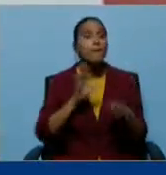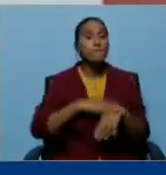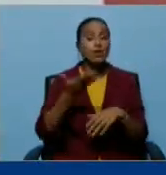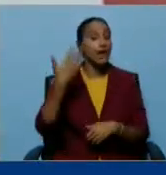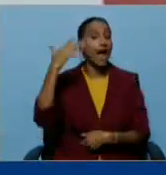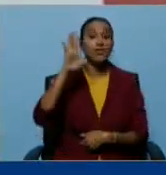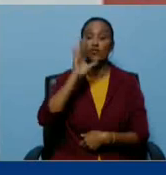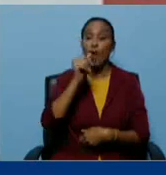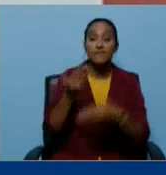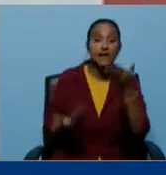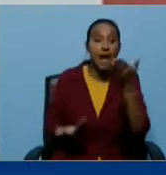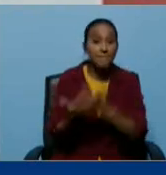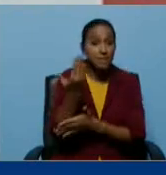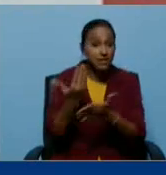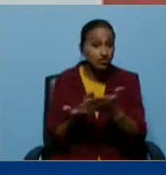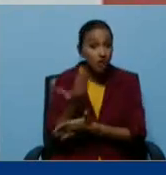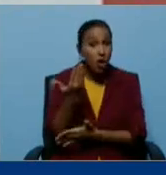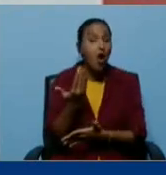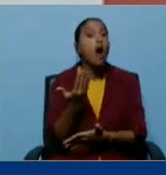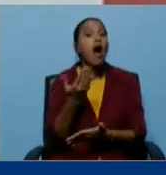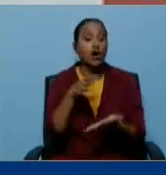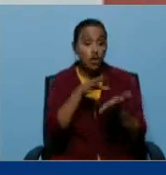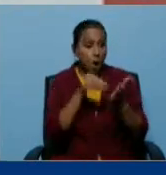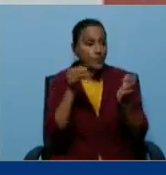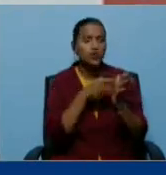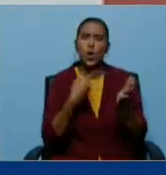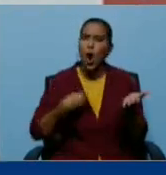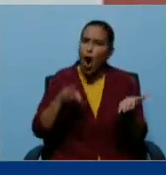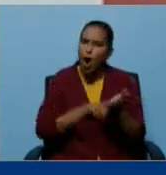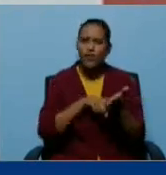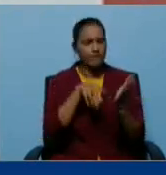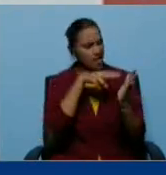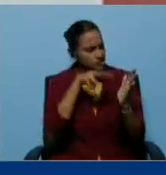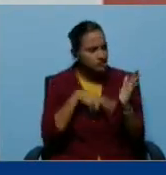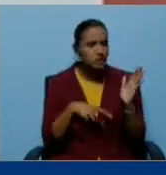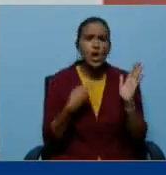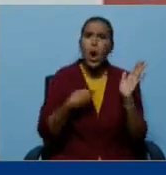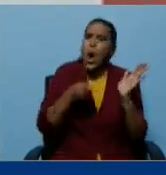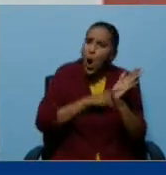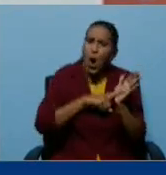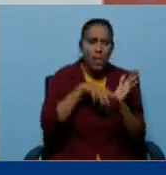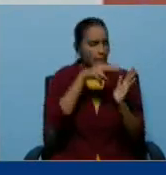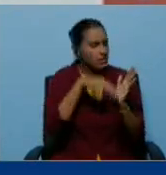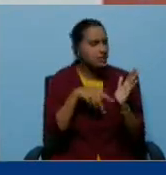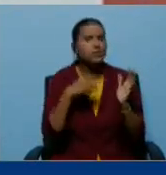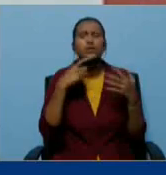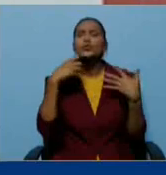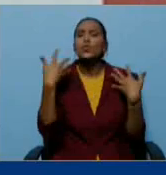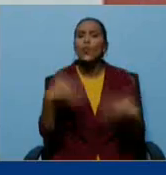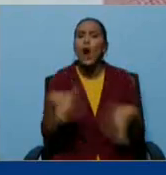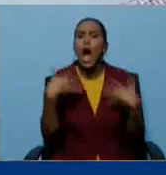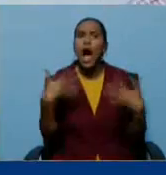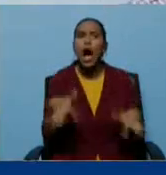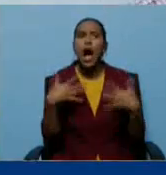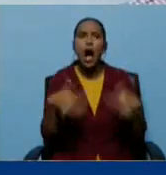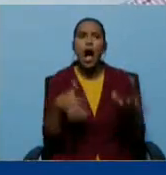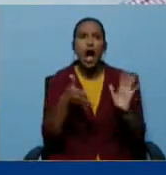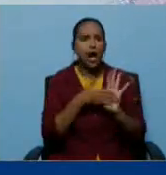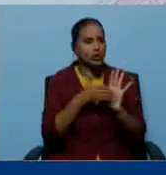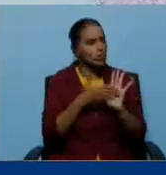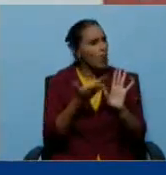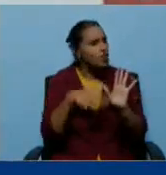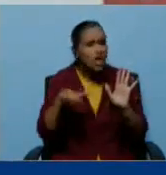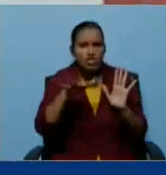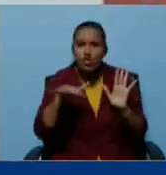entonces. Y lo leía y lo releía y lo leía y lo leía y decía, increíble, ¿vale? ¿De dónde sacó este hombre esto?, decía